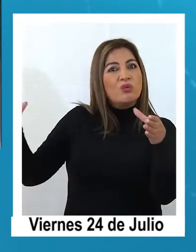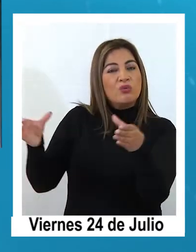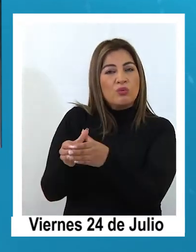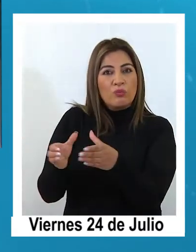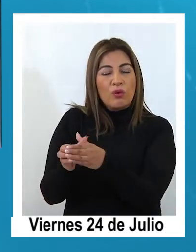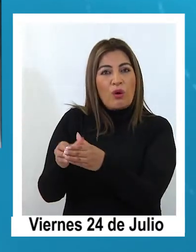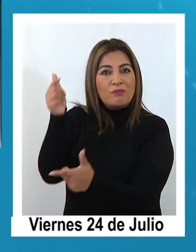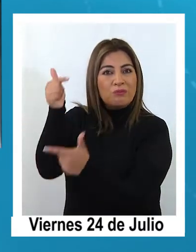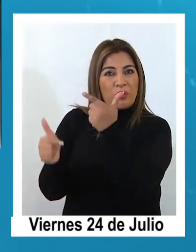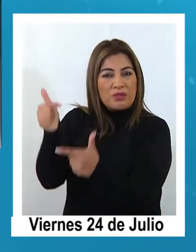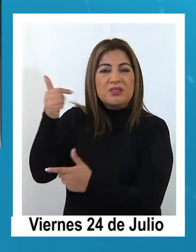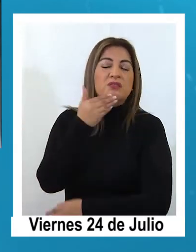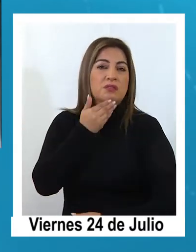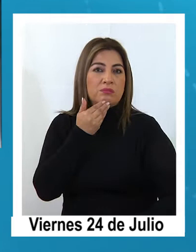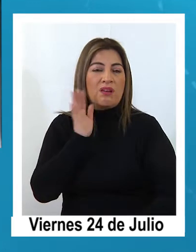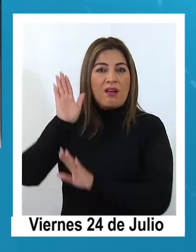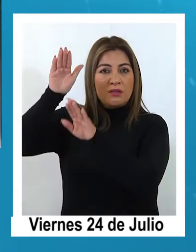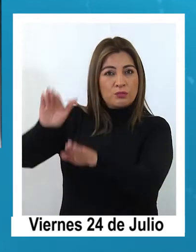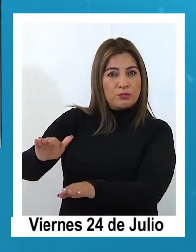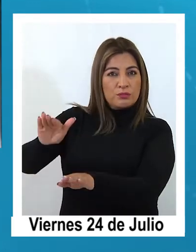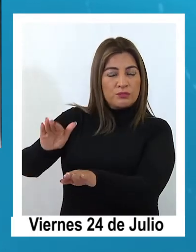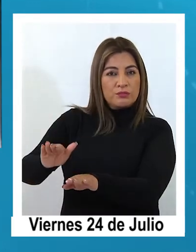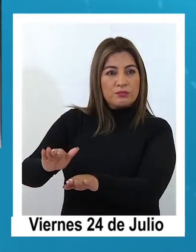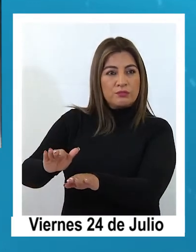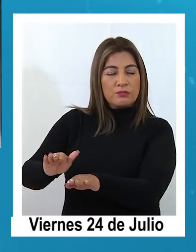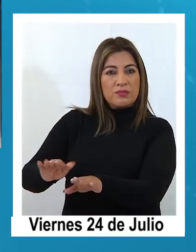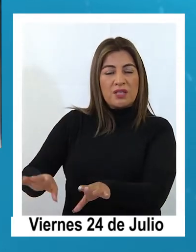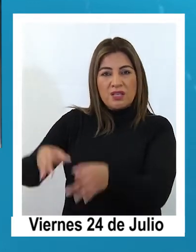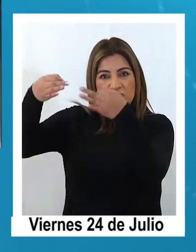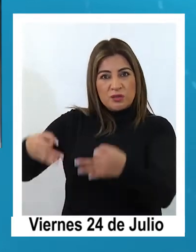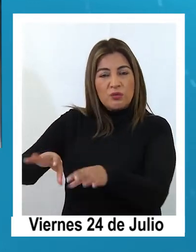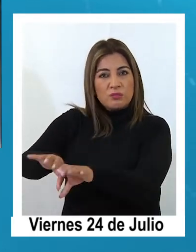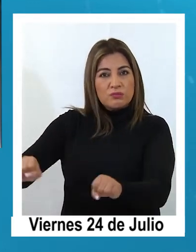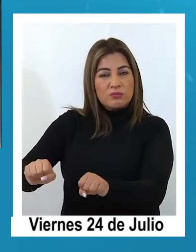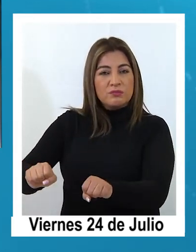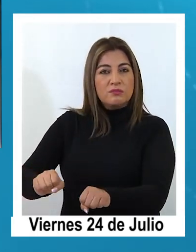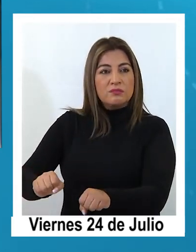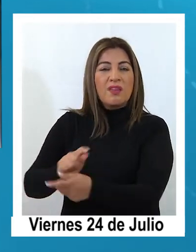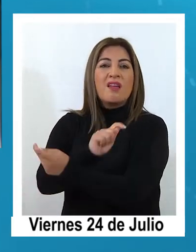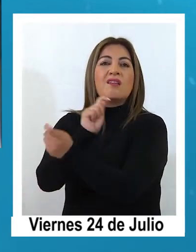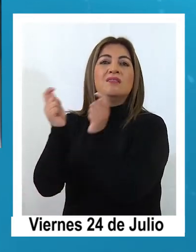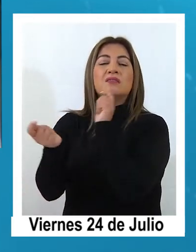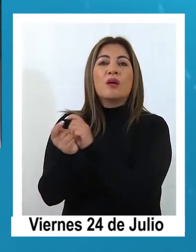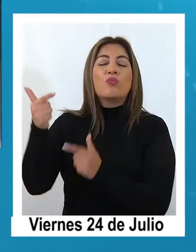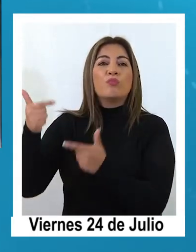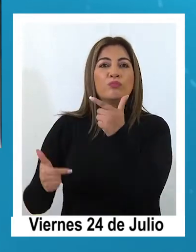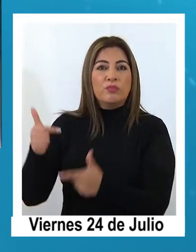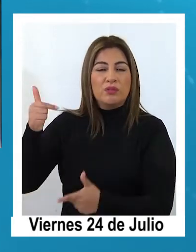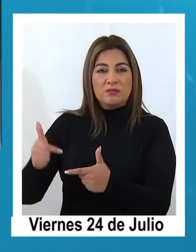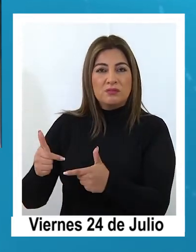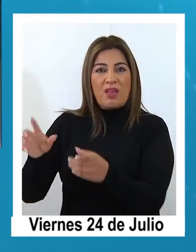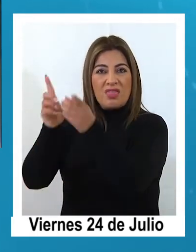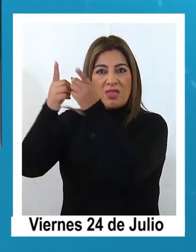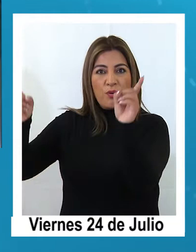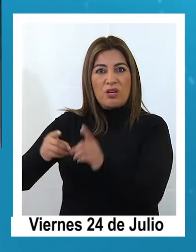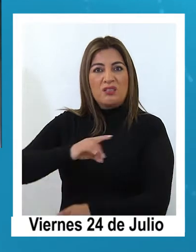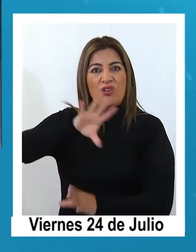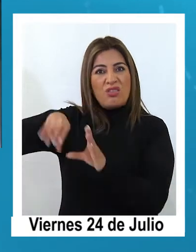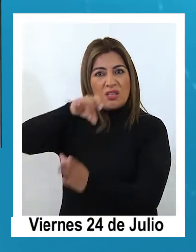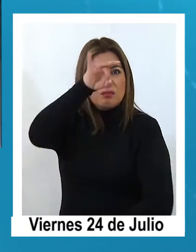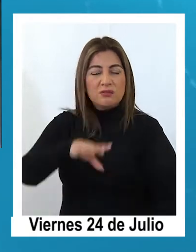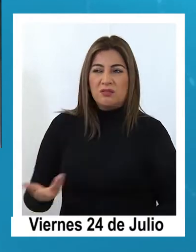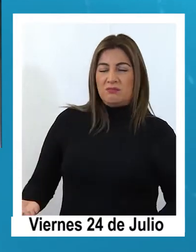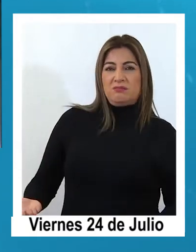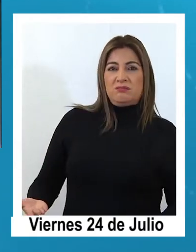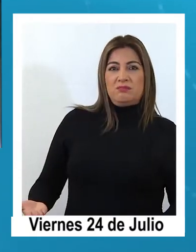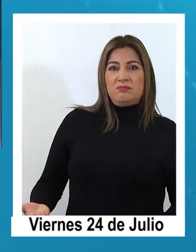Bisagra que concretó, por así decirlo, el cambio político, el cambio democrático en Chile. Entonces,